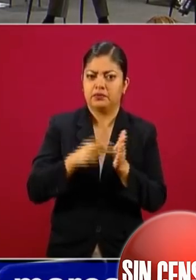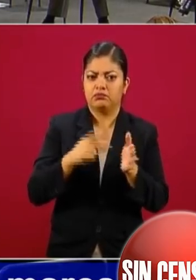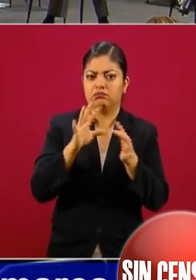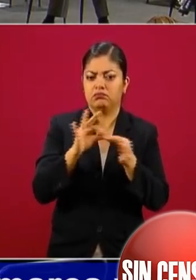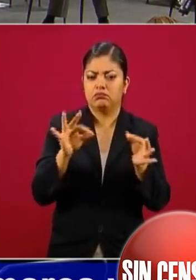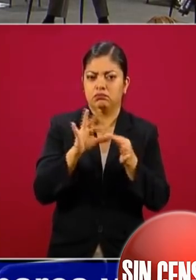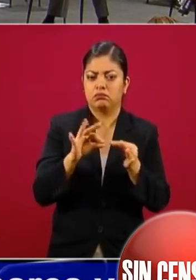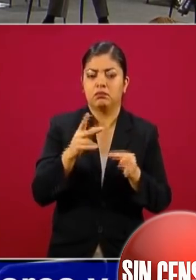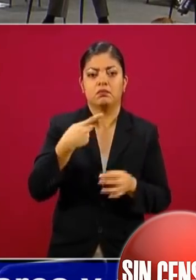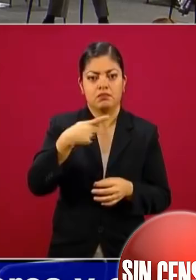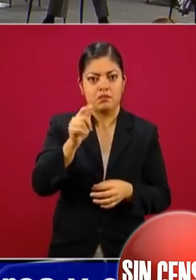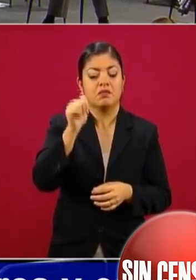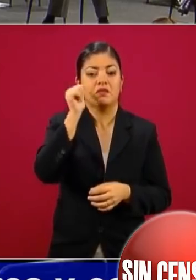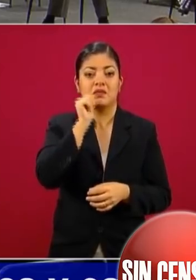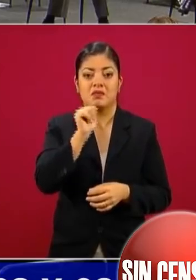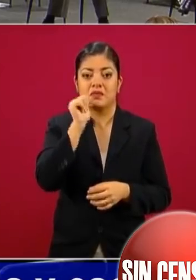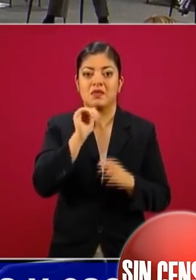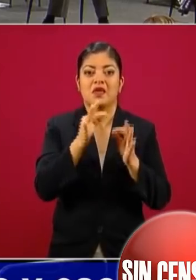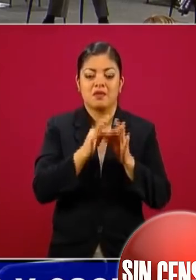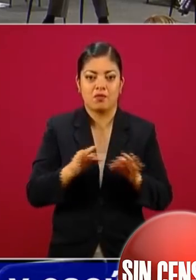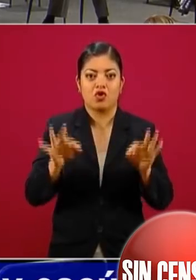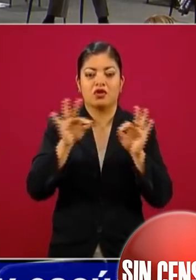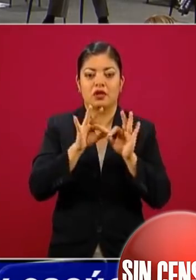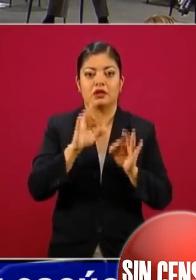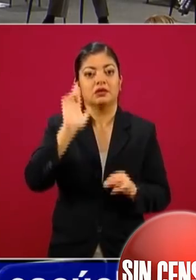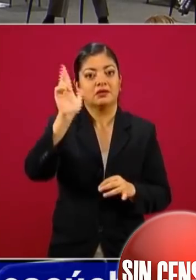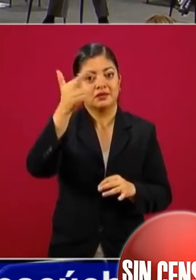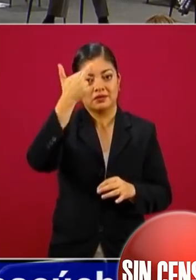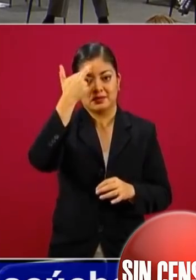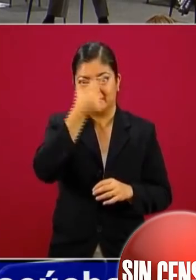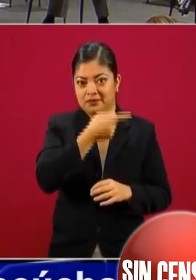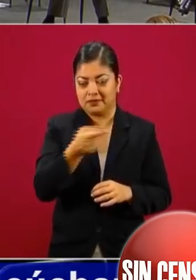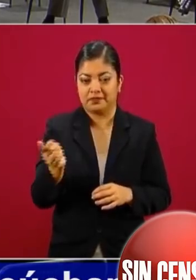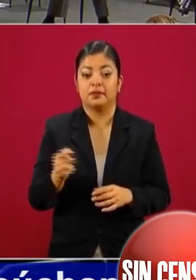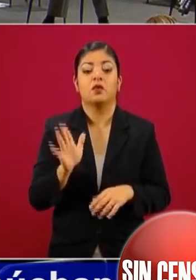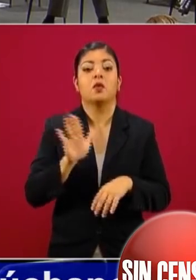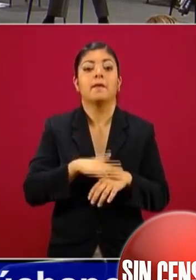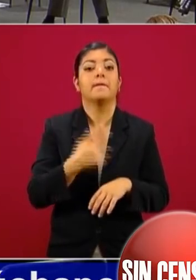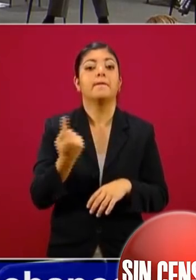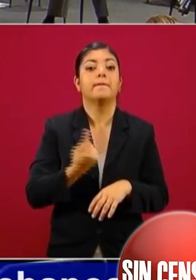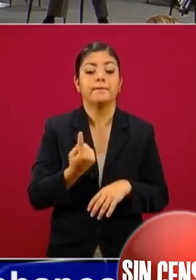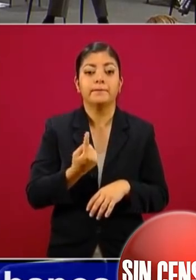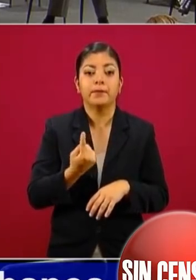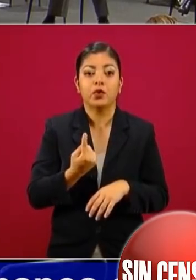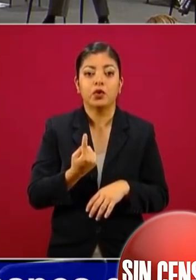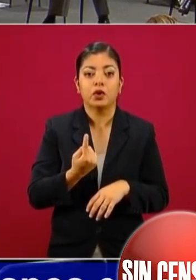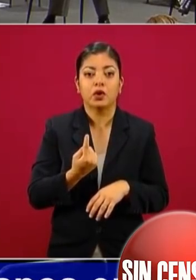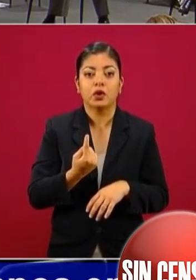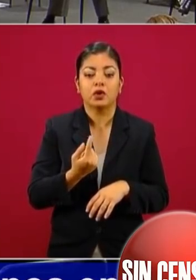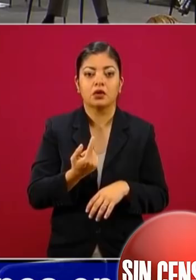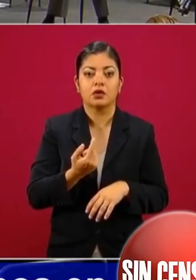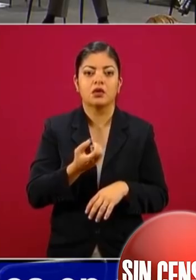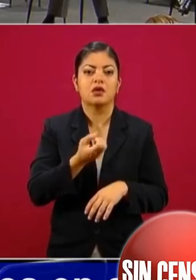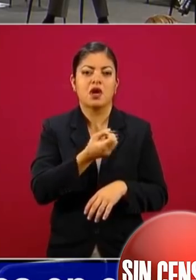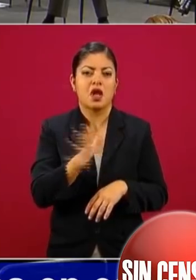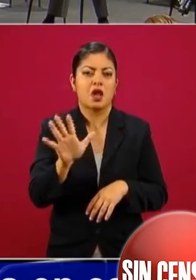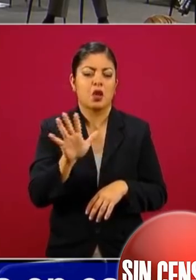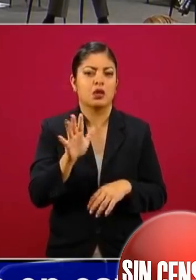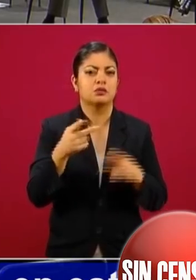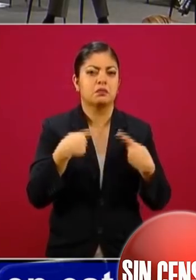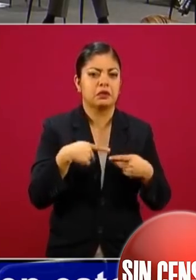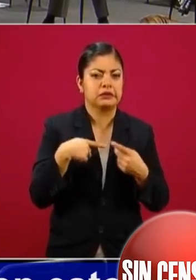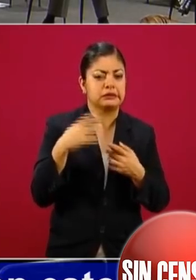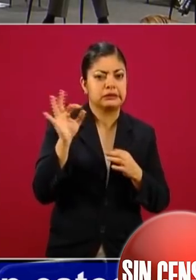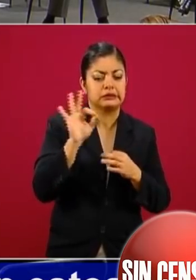siempre es importante retomarlo y recordarlo, porque se ha prestado a algunas confusiones.